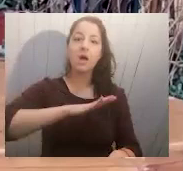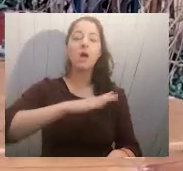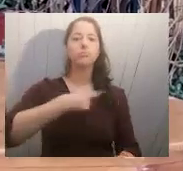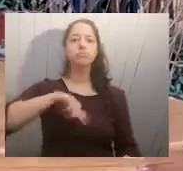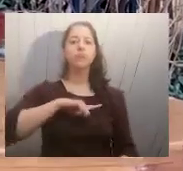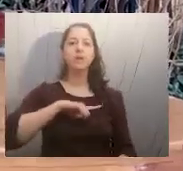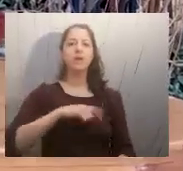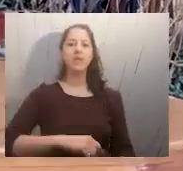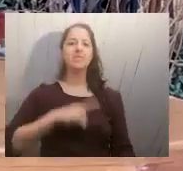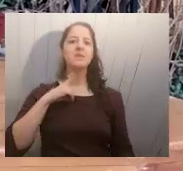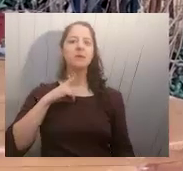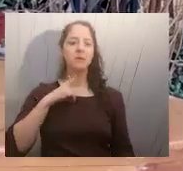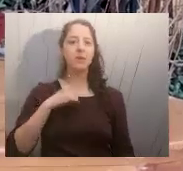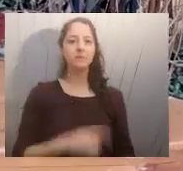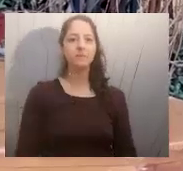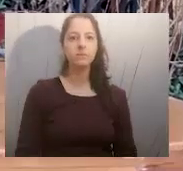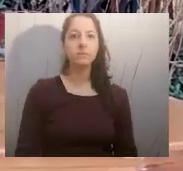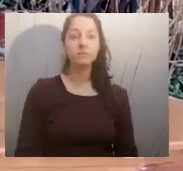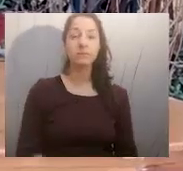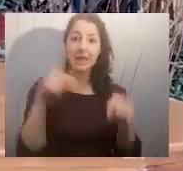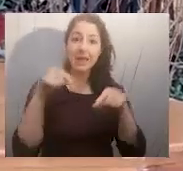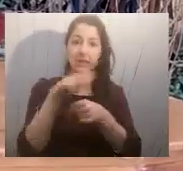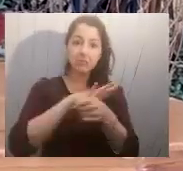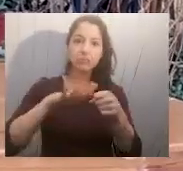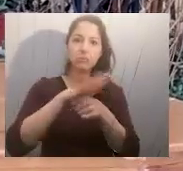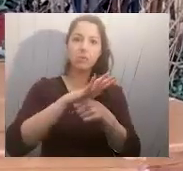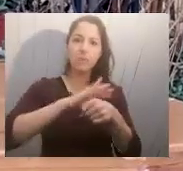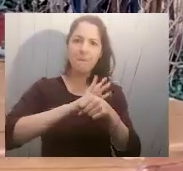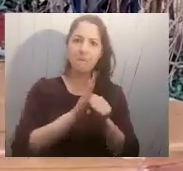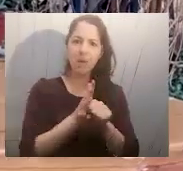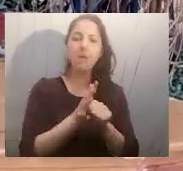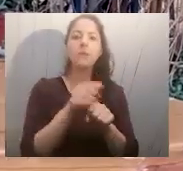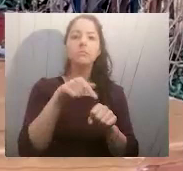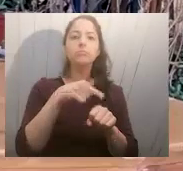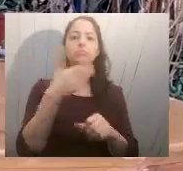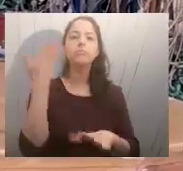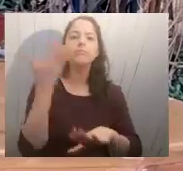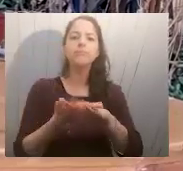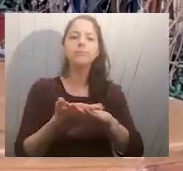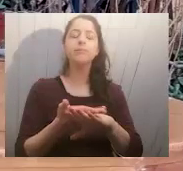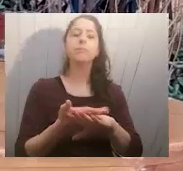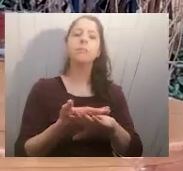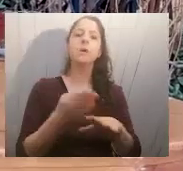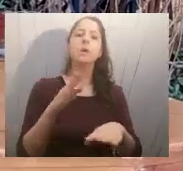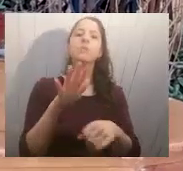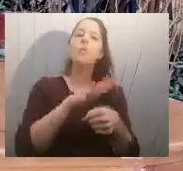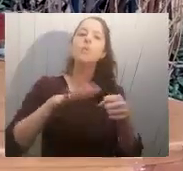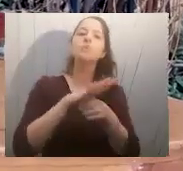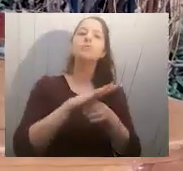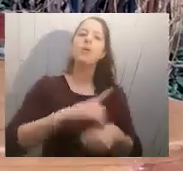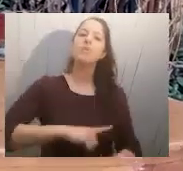actual contexto de pandemia, exigimos condiciones de dignidad en todos los recintos carcelarios para todas las